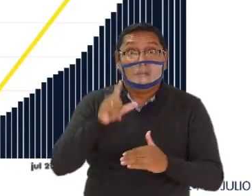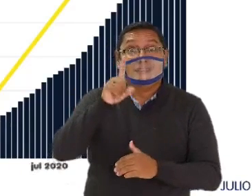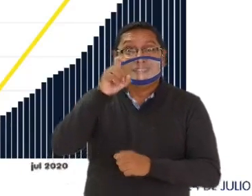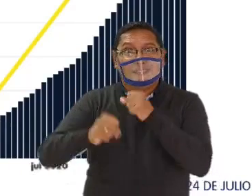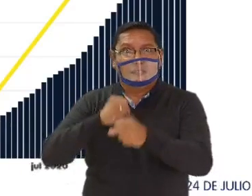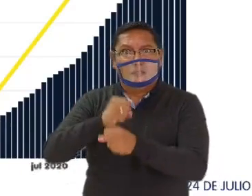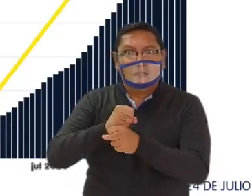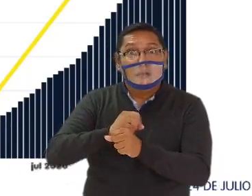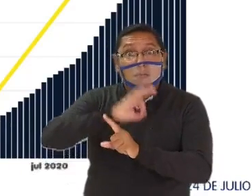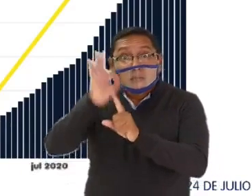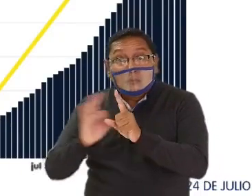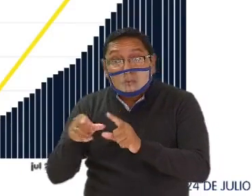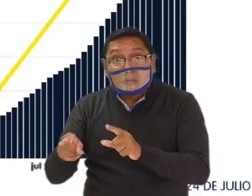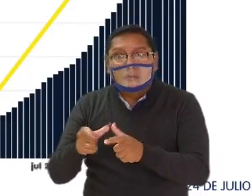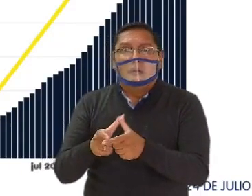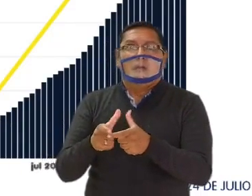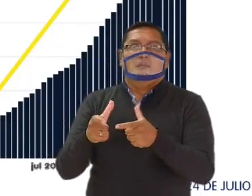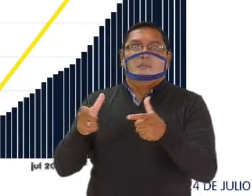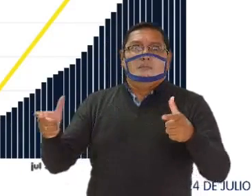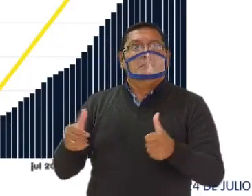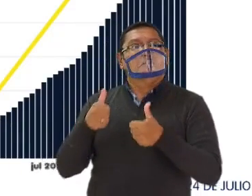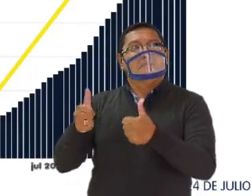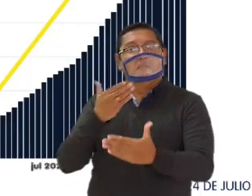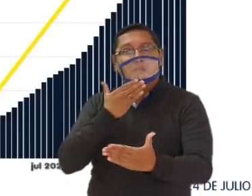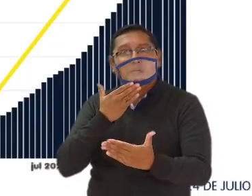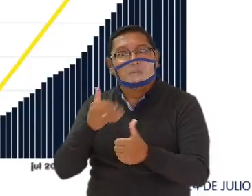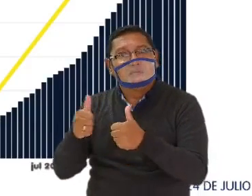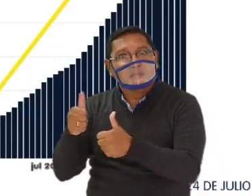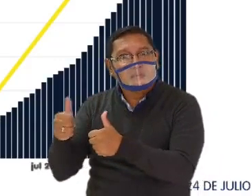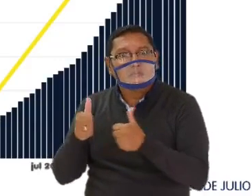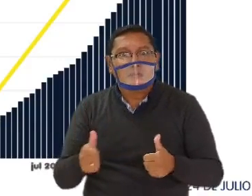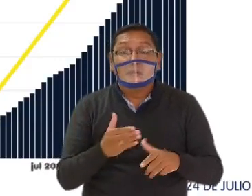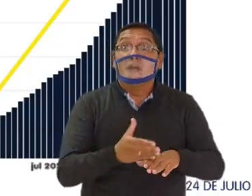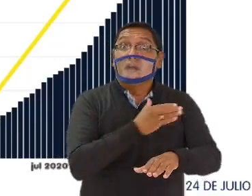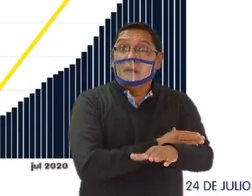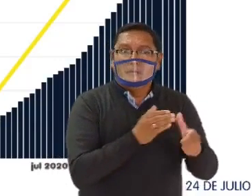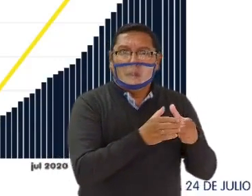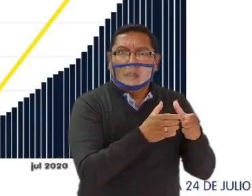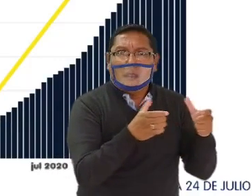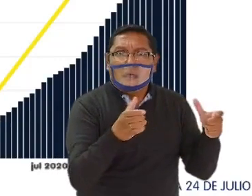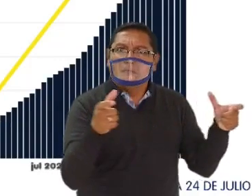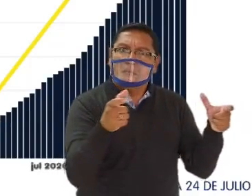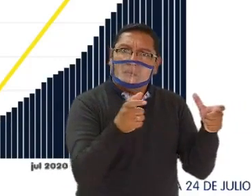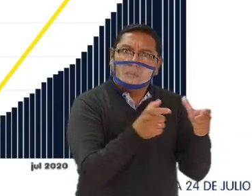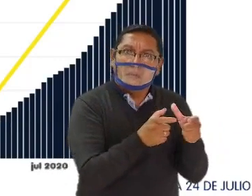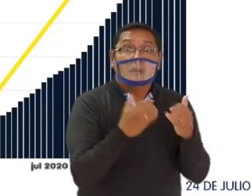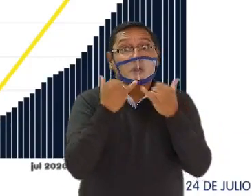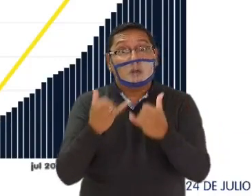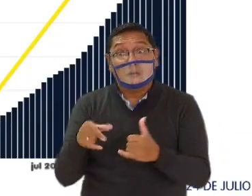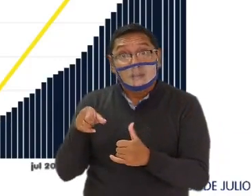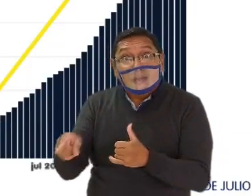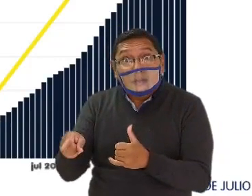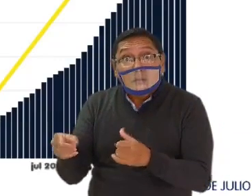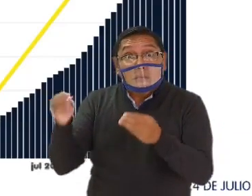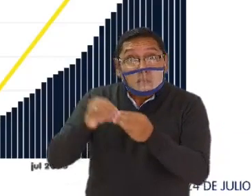hoy componen la gran mayoría de personas que han sido contagiadas y en este momento ya no son foco de